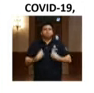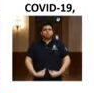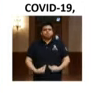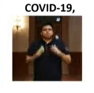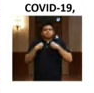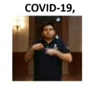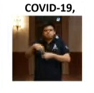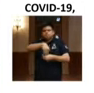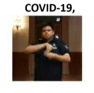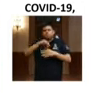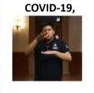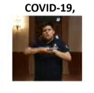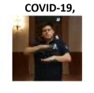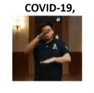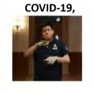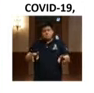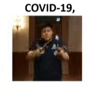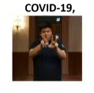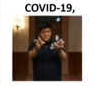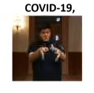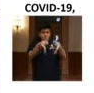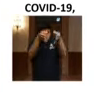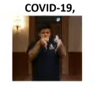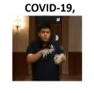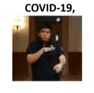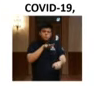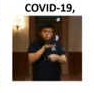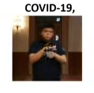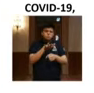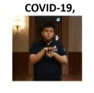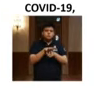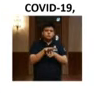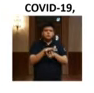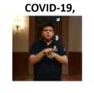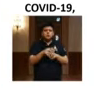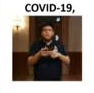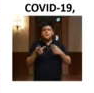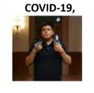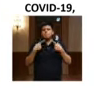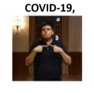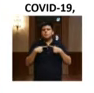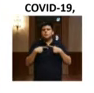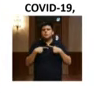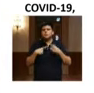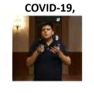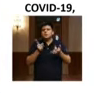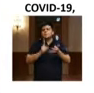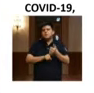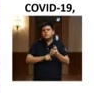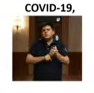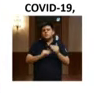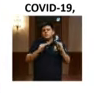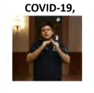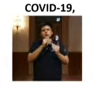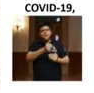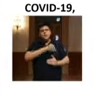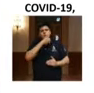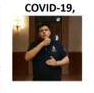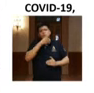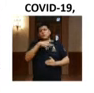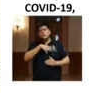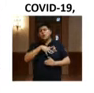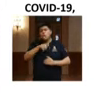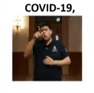también. Hablando específicamente de los casos en asilos, tenemos Guadalupe